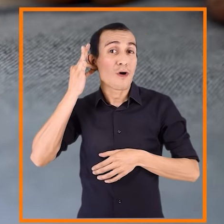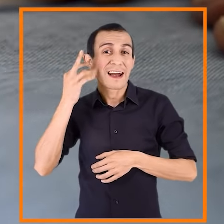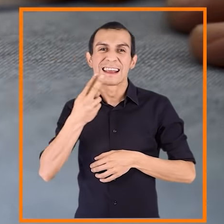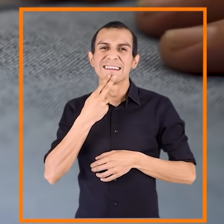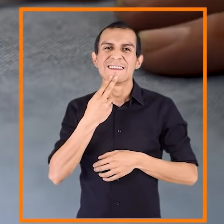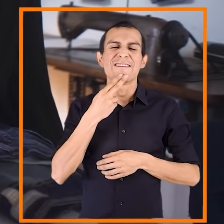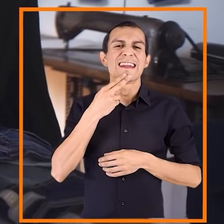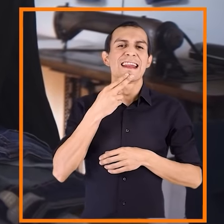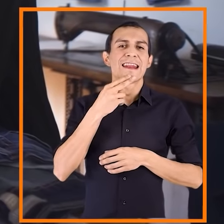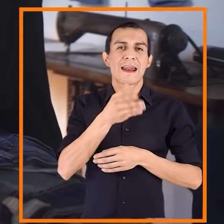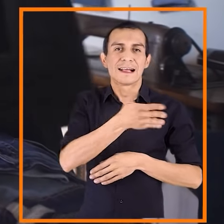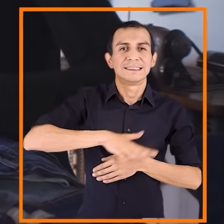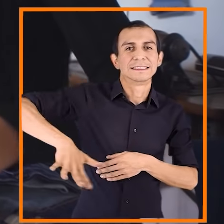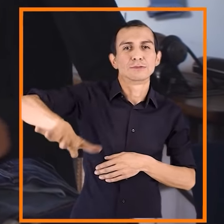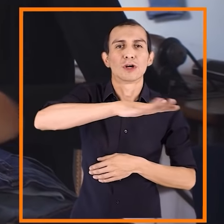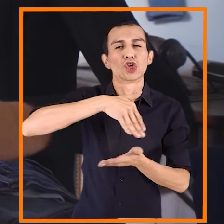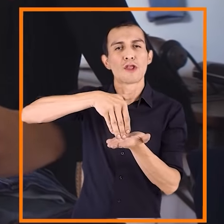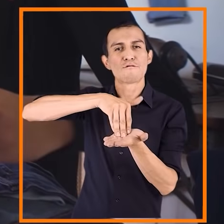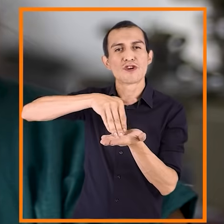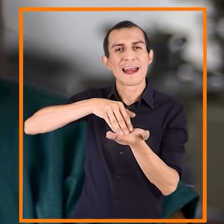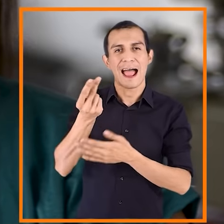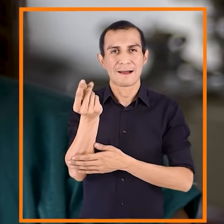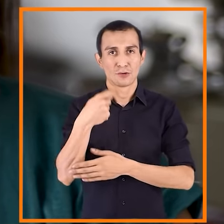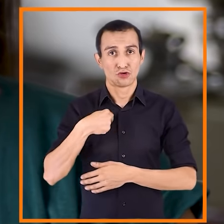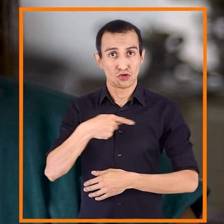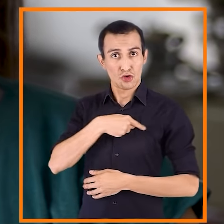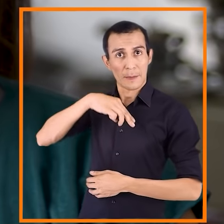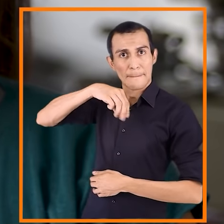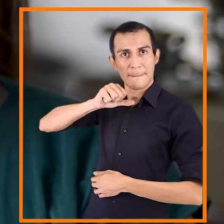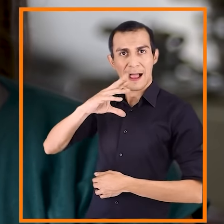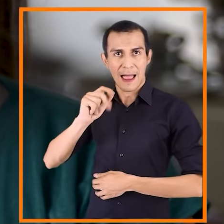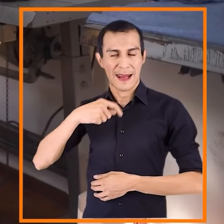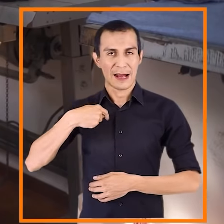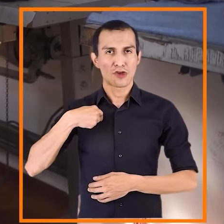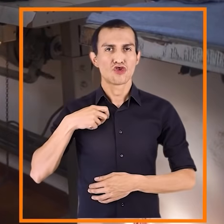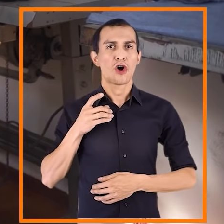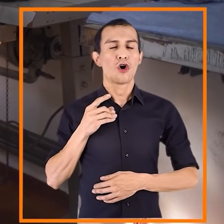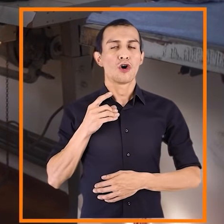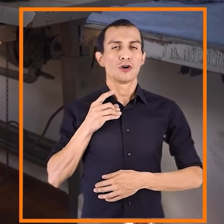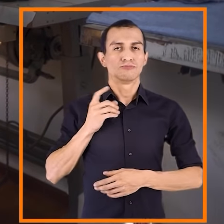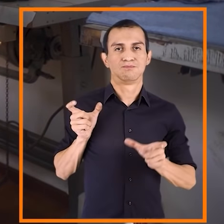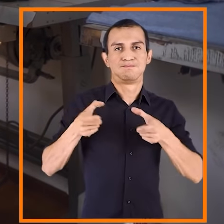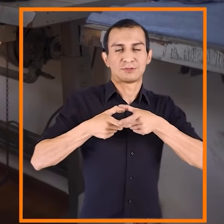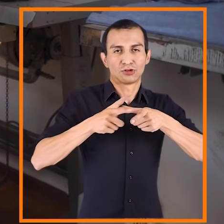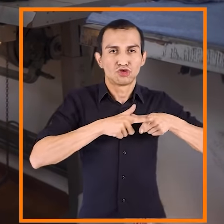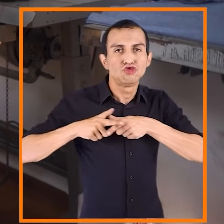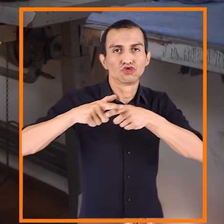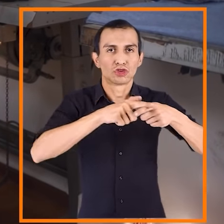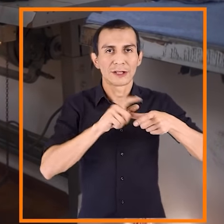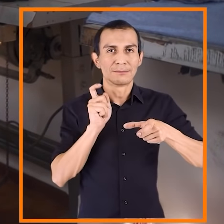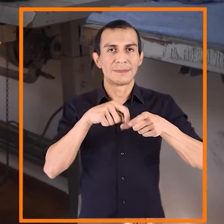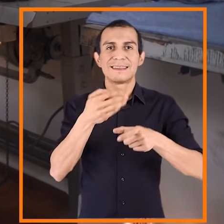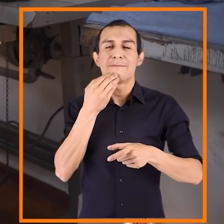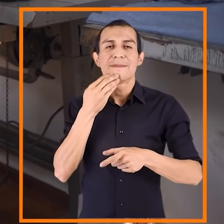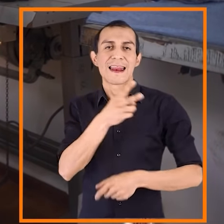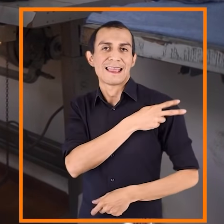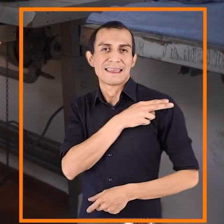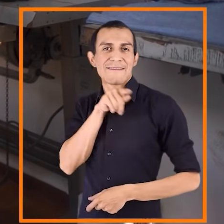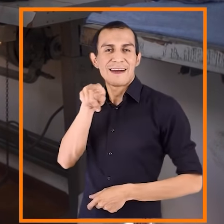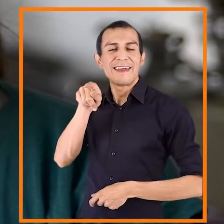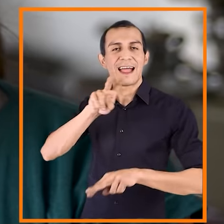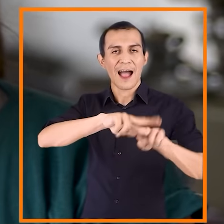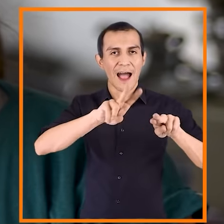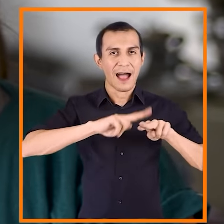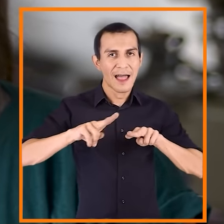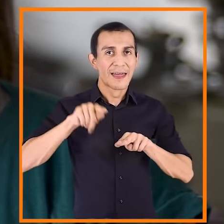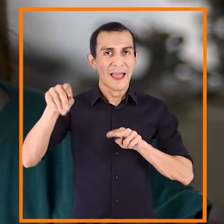que viven en un estado de vulnerabilidad socioeconómica. Yo me llamo Macarena Puga, soy dirigente social y también soy jefa de taller de